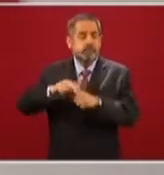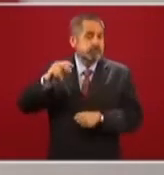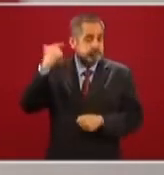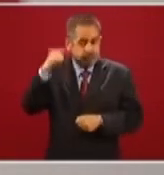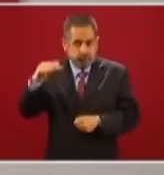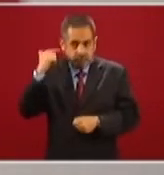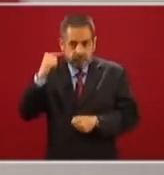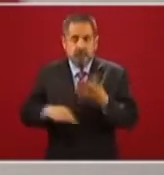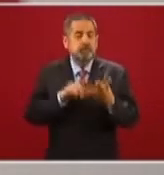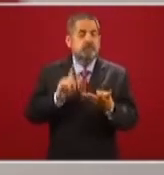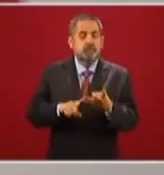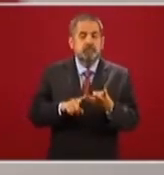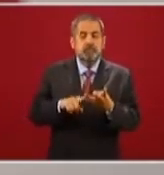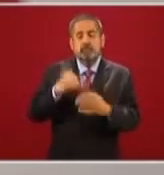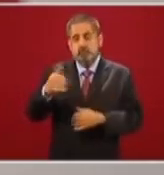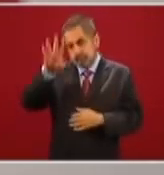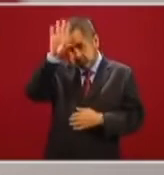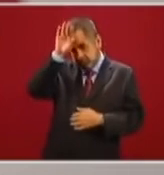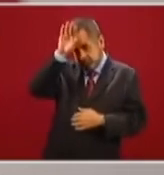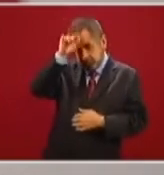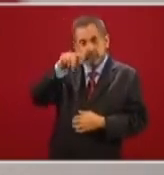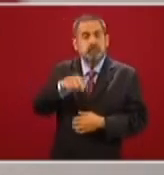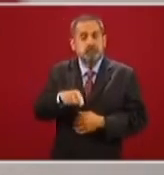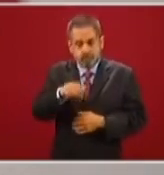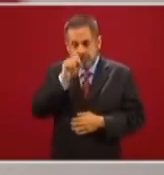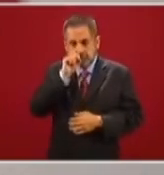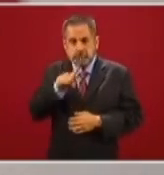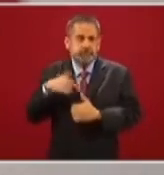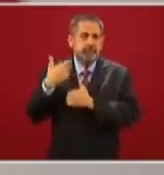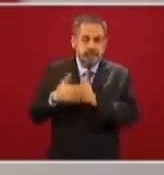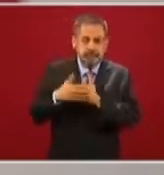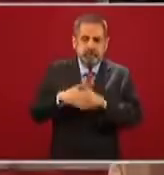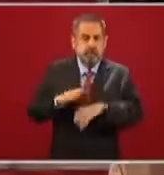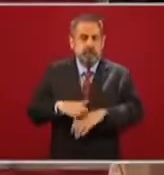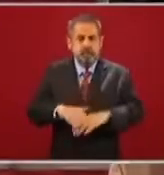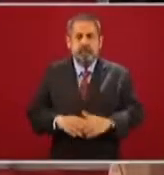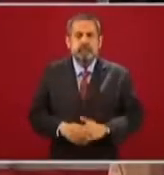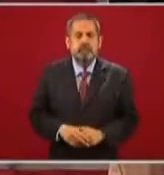el Aeropuerto Internacional de Monterrey. Continuaremos más adelante con otros.